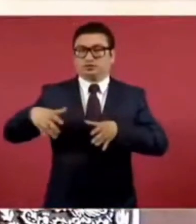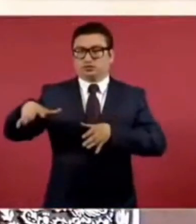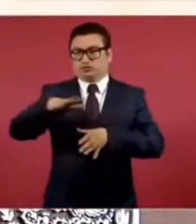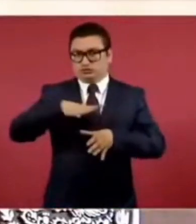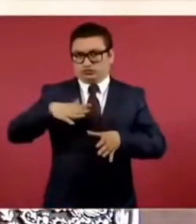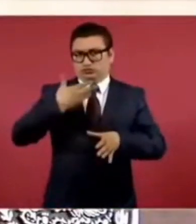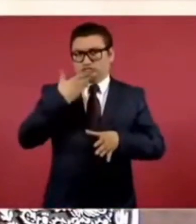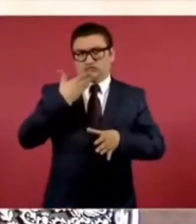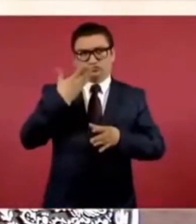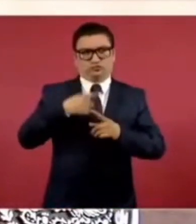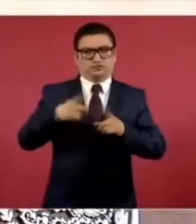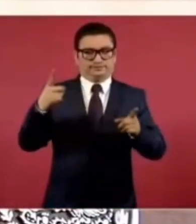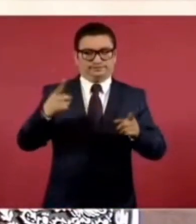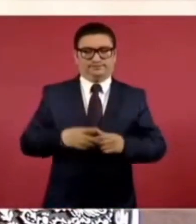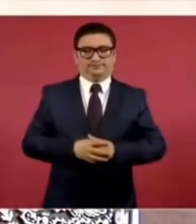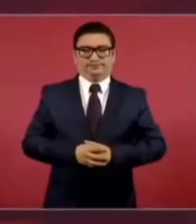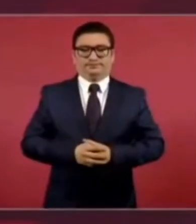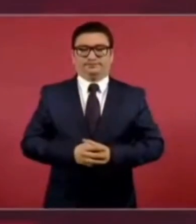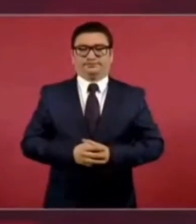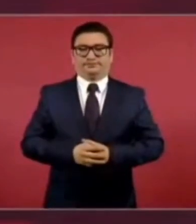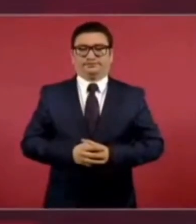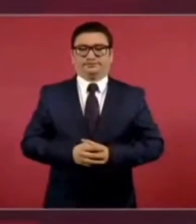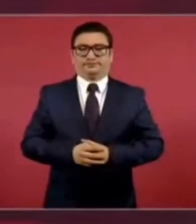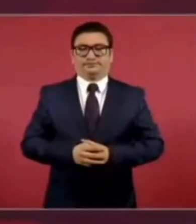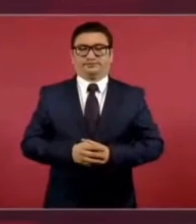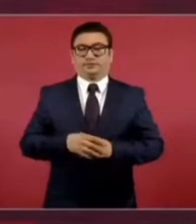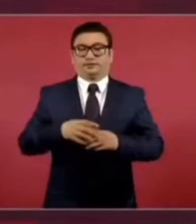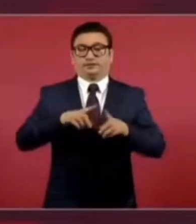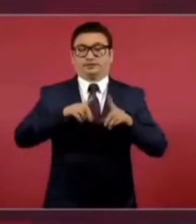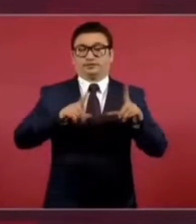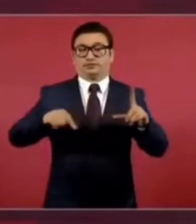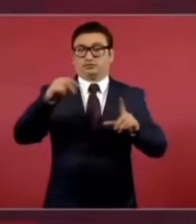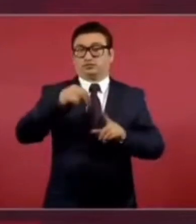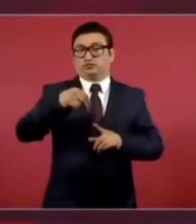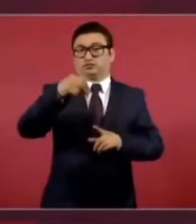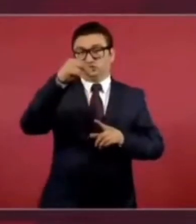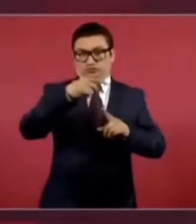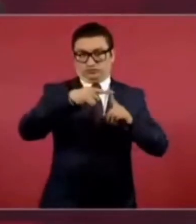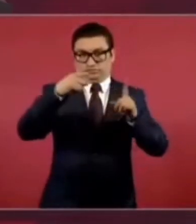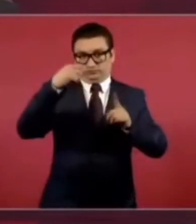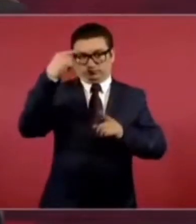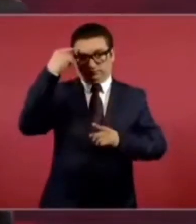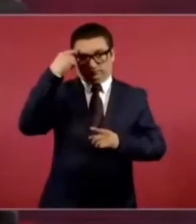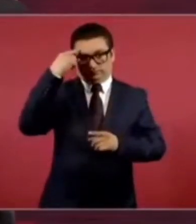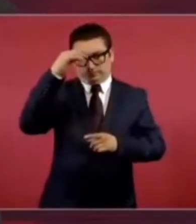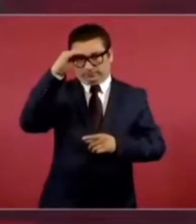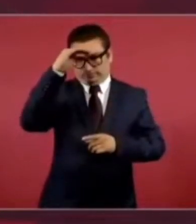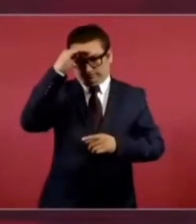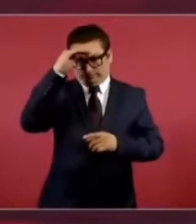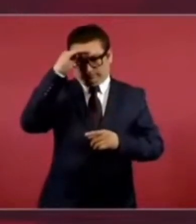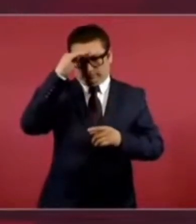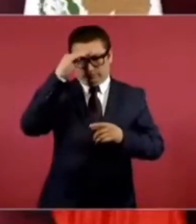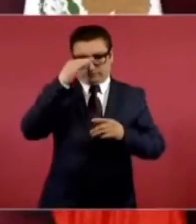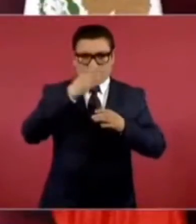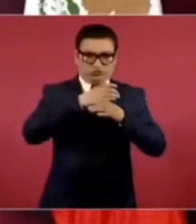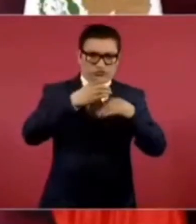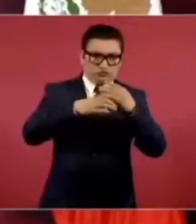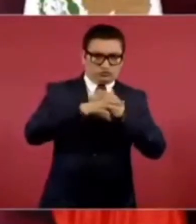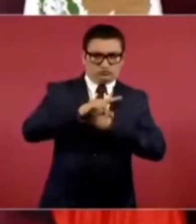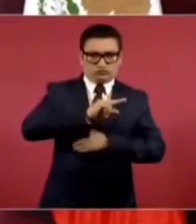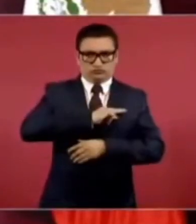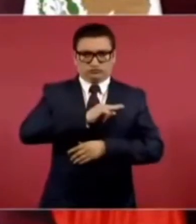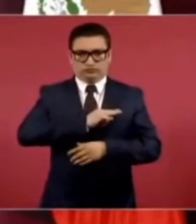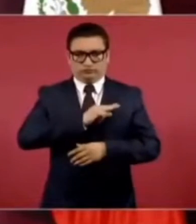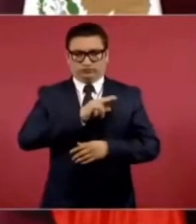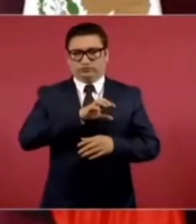en el norte se piensa más en la propiedad privada.